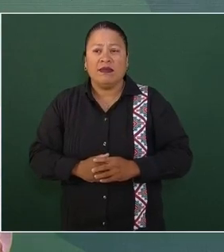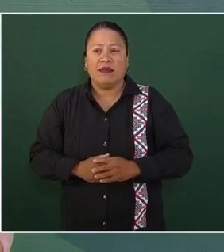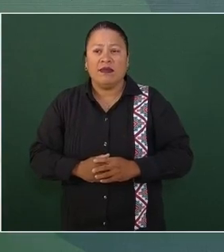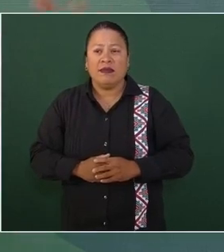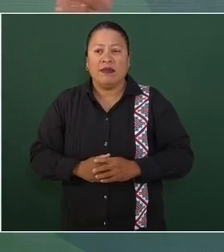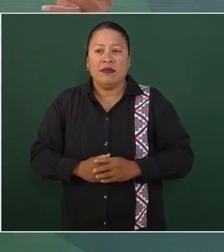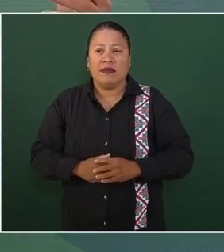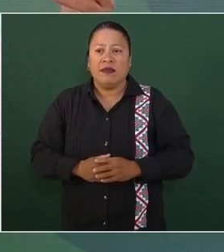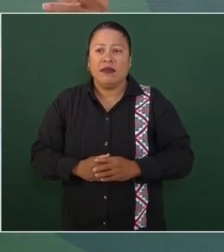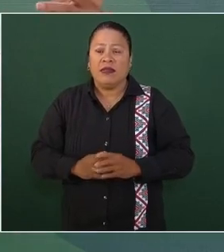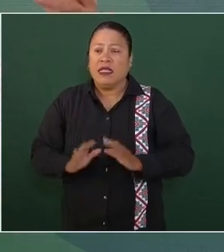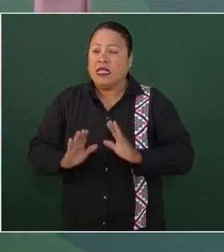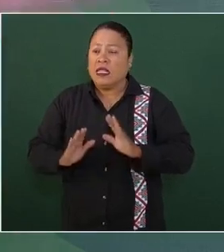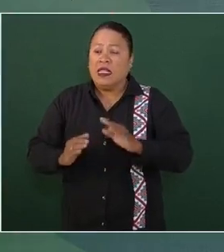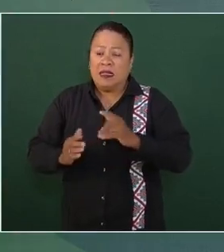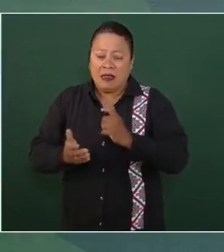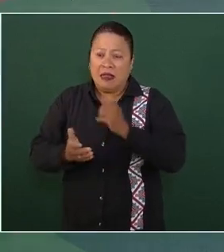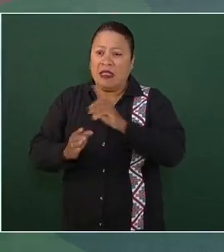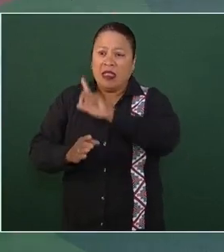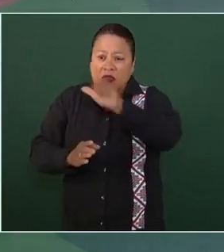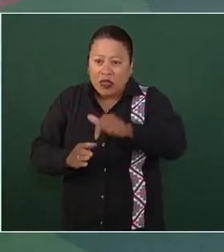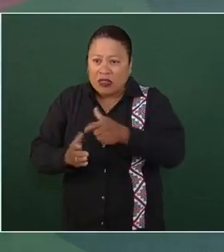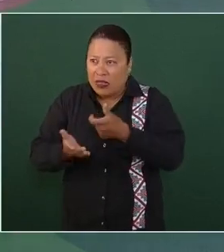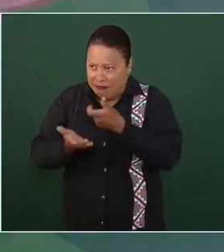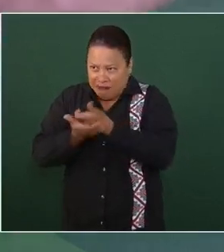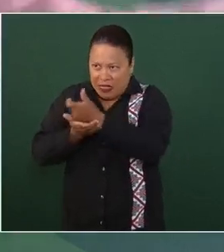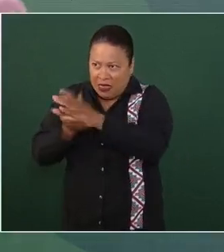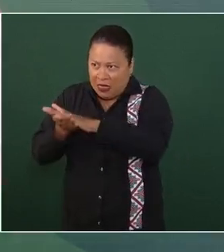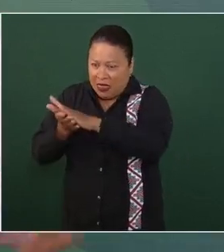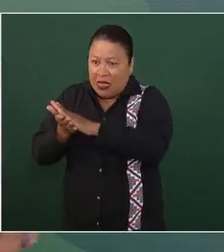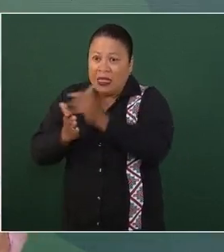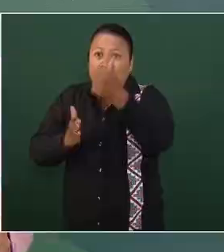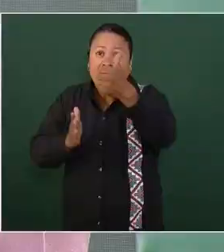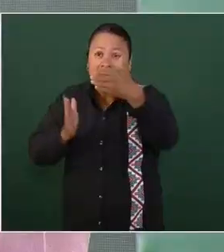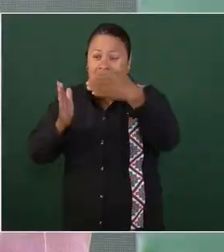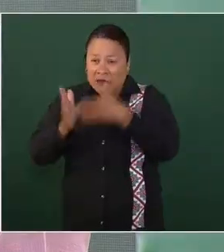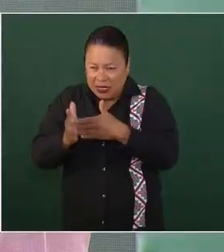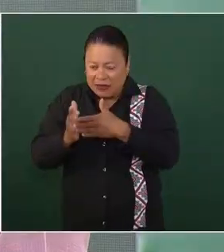y se termina pagándoles seis mil